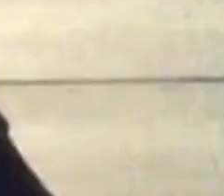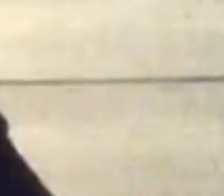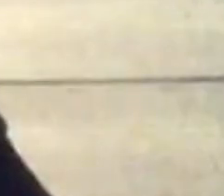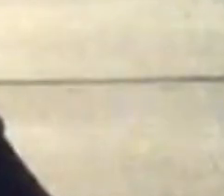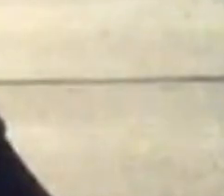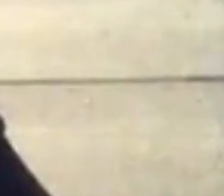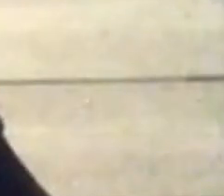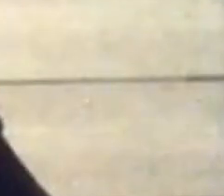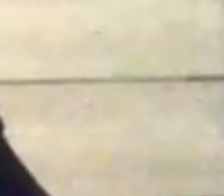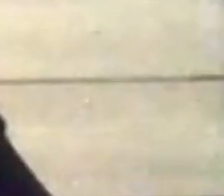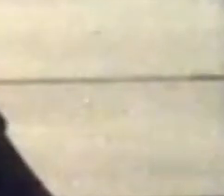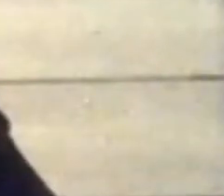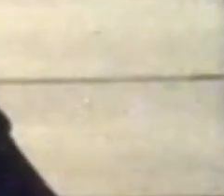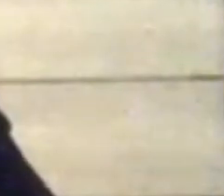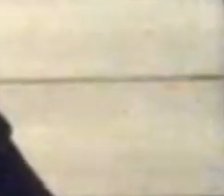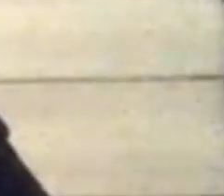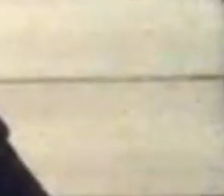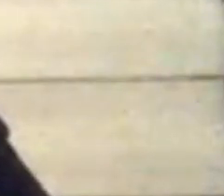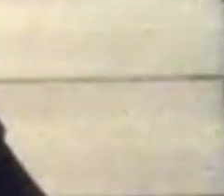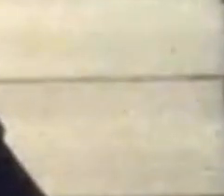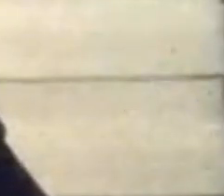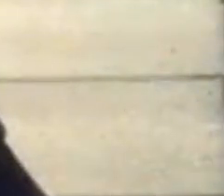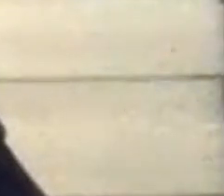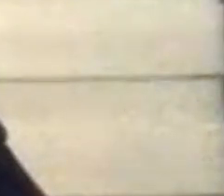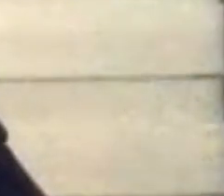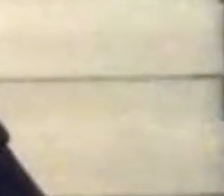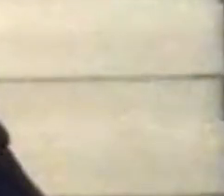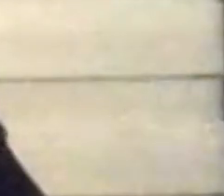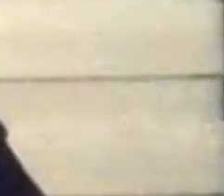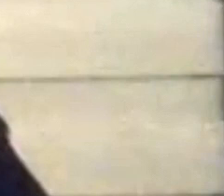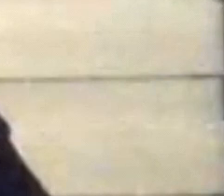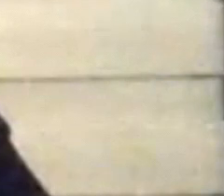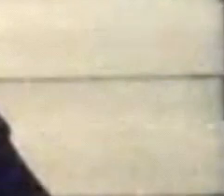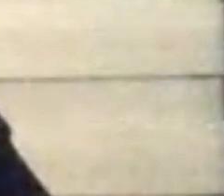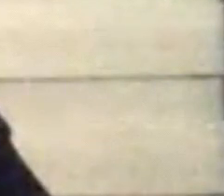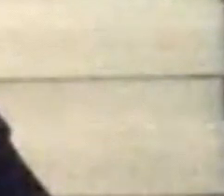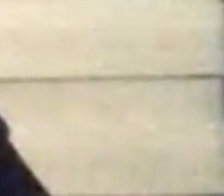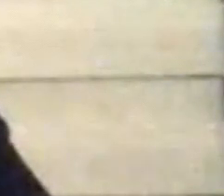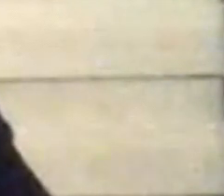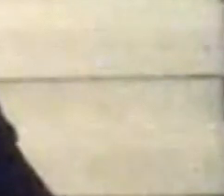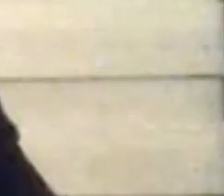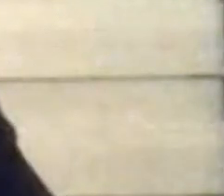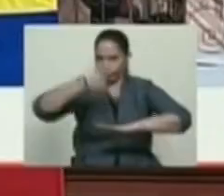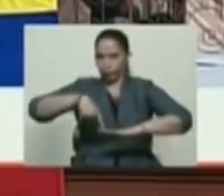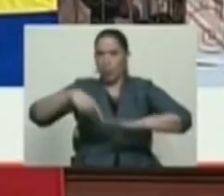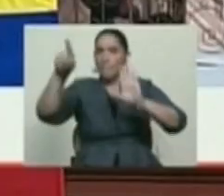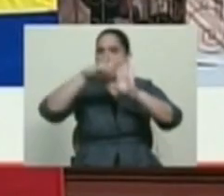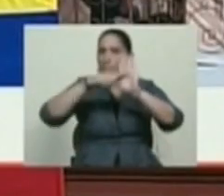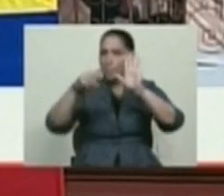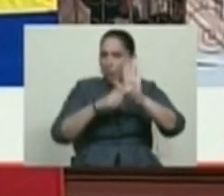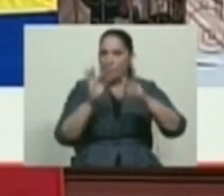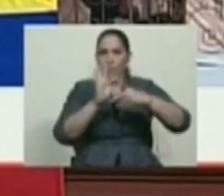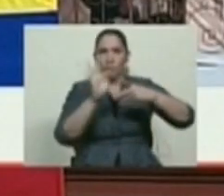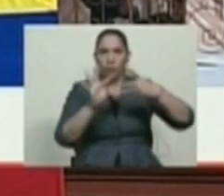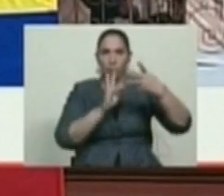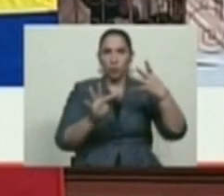pero yo creo que esto agudizaría aún más la crisis y no solamente en venezuela agudizaría la crisis en otros países latinoamericanos en